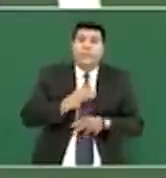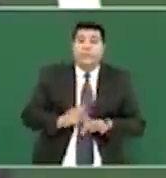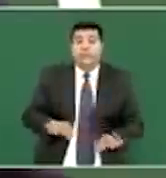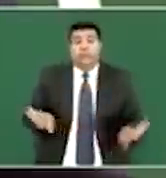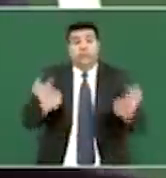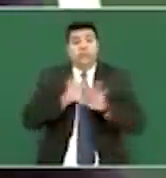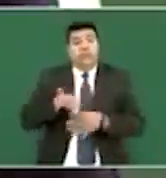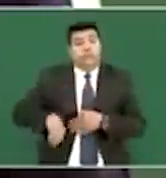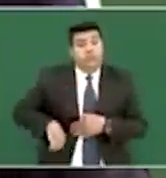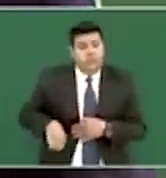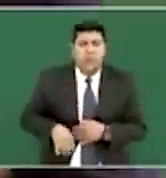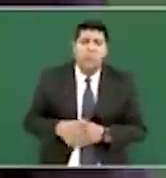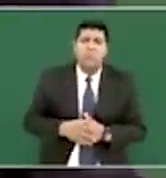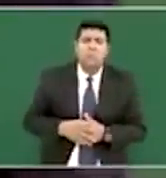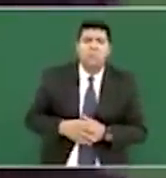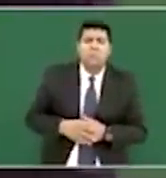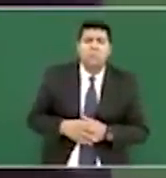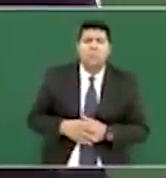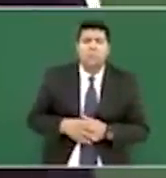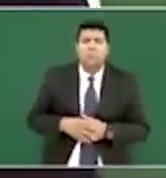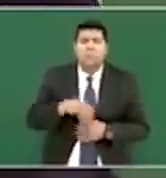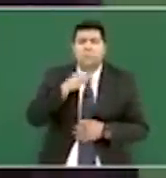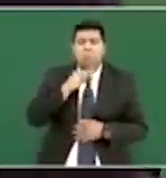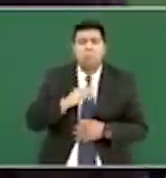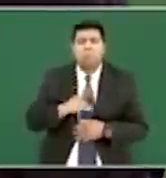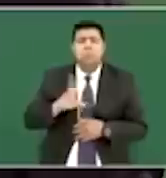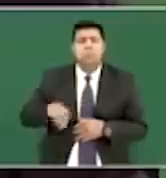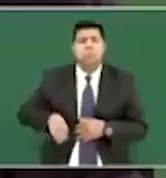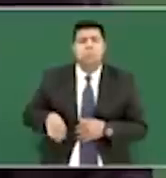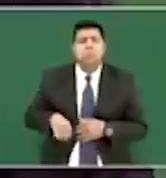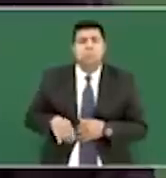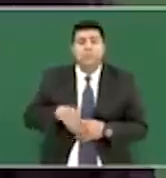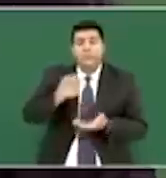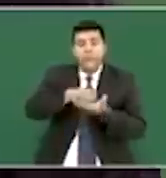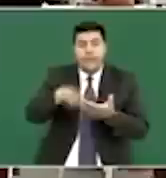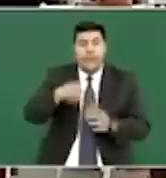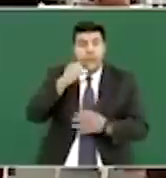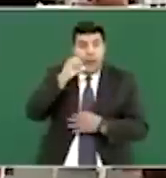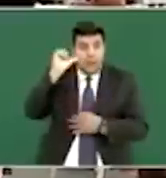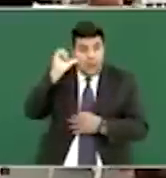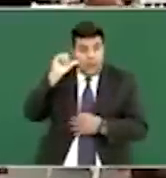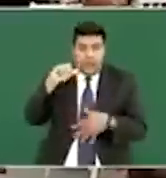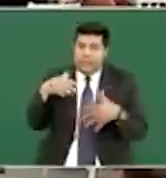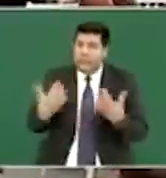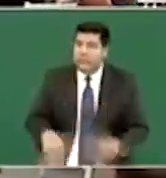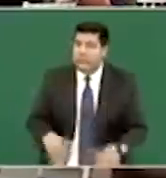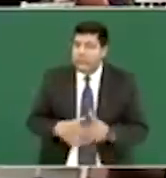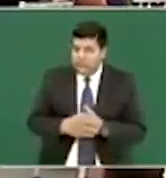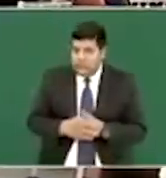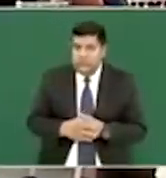fundamental. Aquí podríamos pues comentarles, decirles, ayer fue un día de